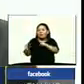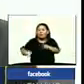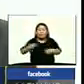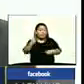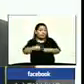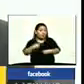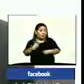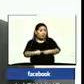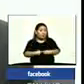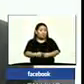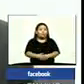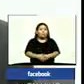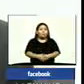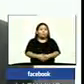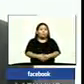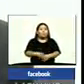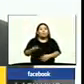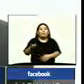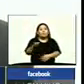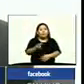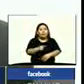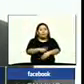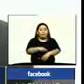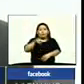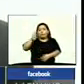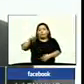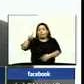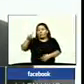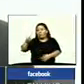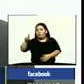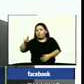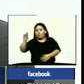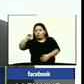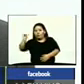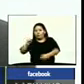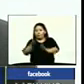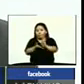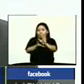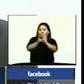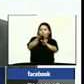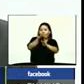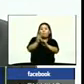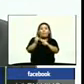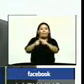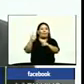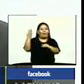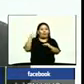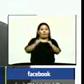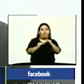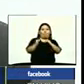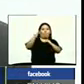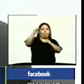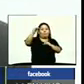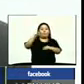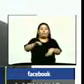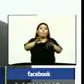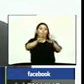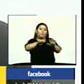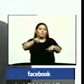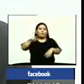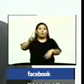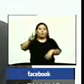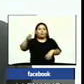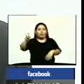Han crecido en 4,1%, pero vienen de un crecimiento del 9,2% en el